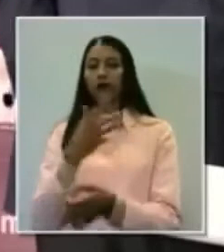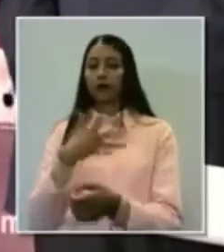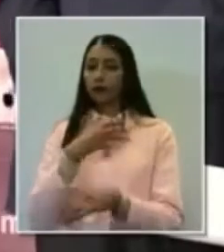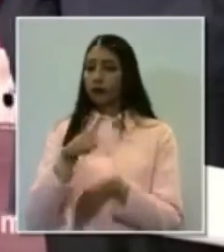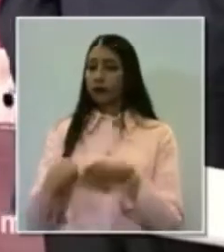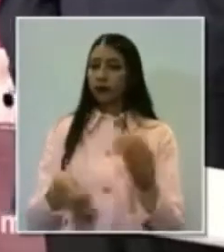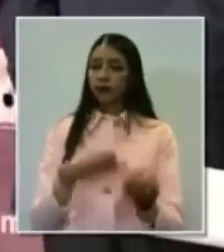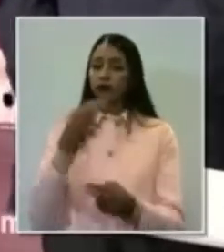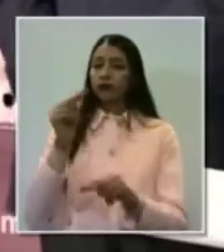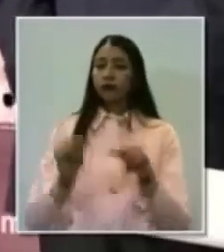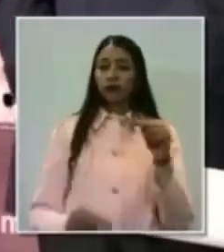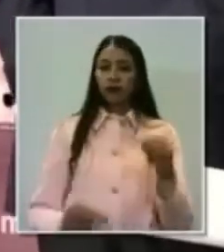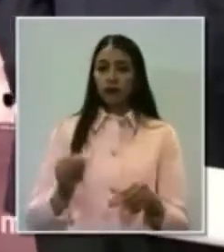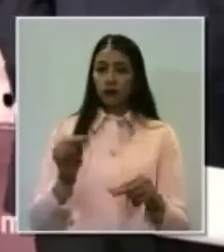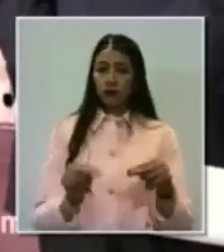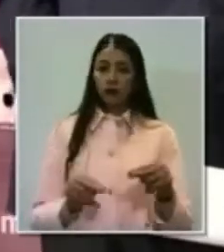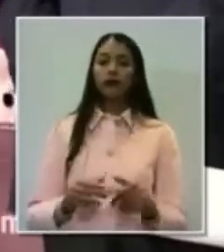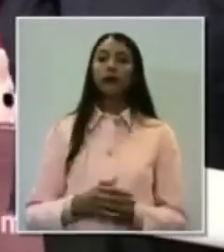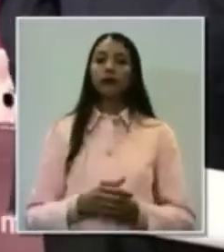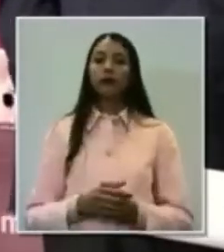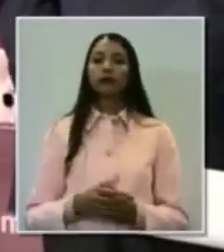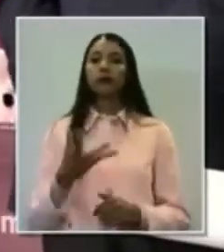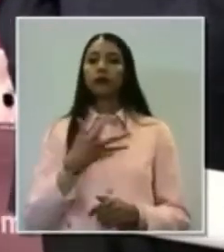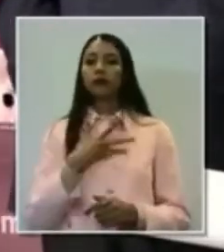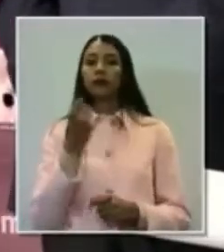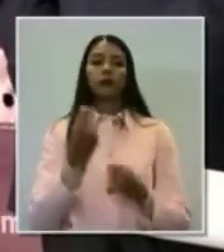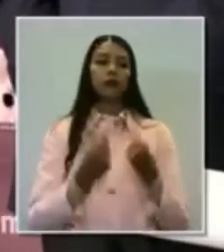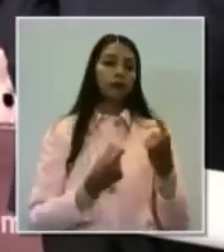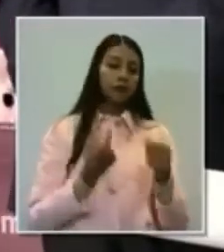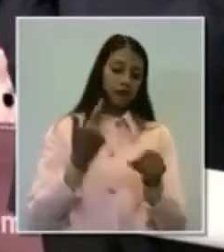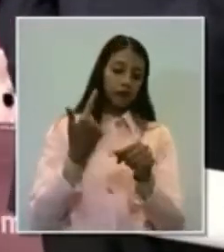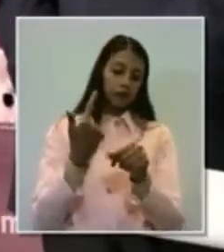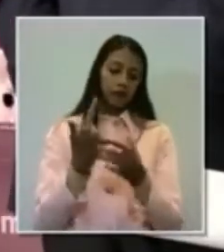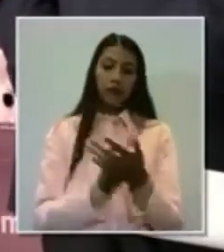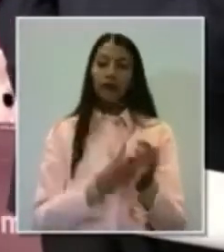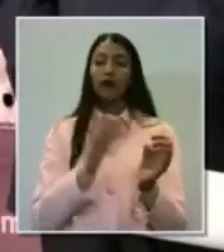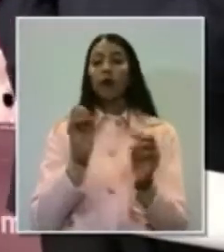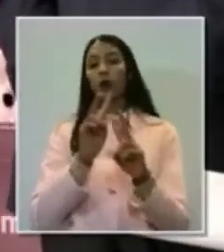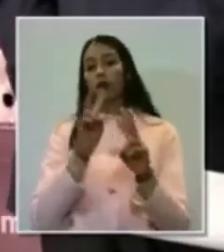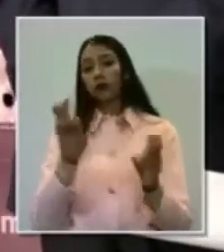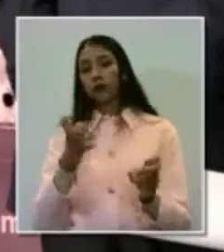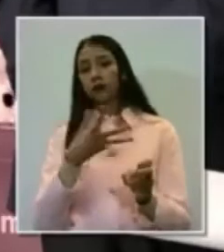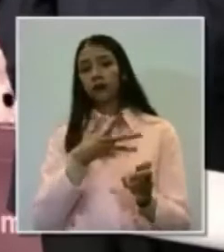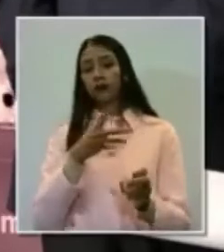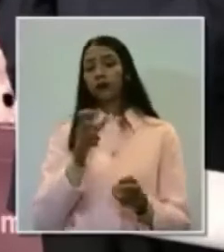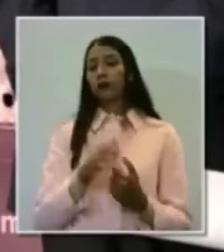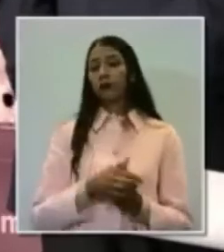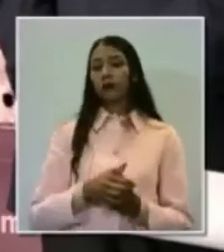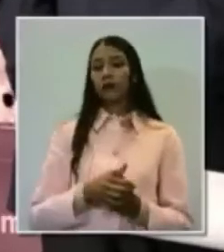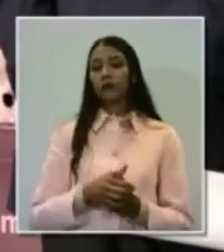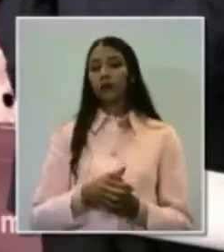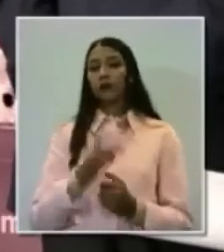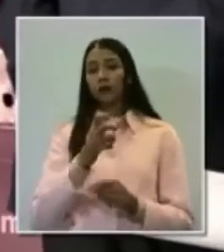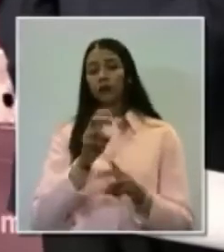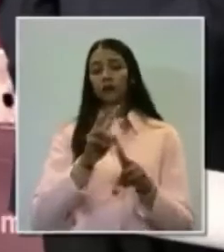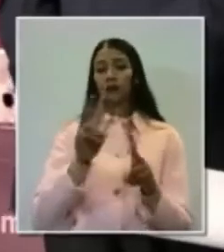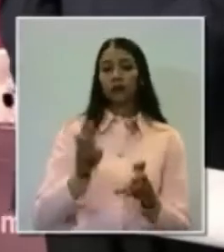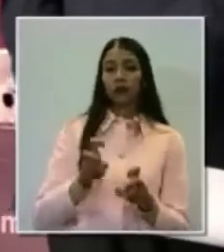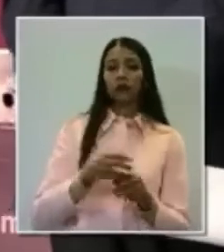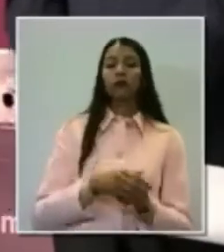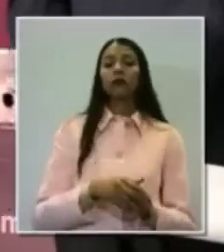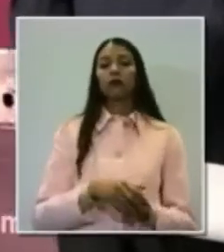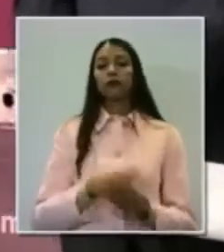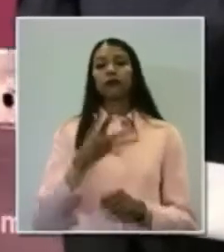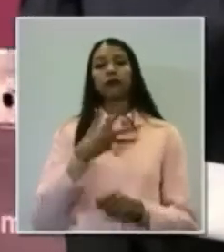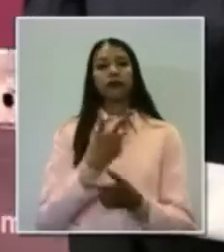encuentran todos los niveles de tal forma que si hay alguna estadística o alguna cuestión que vaya relacionada con estos temas,